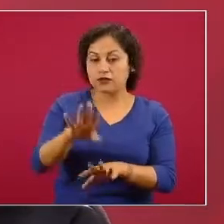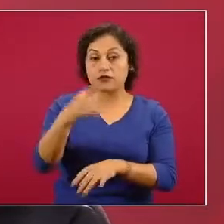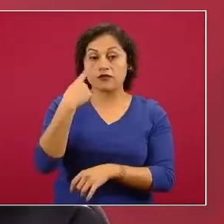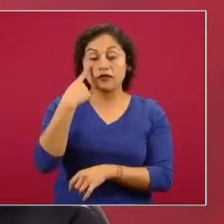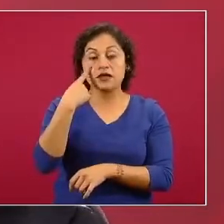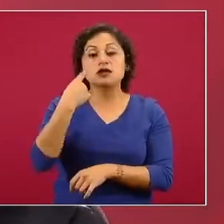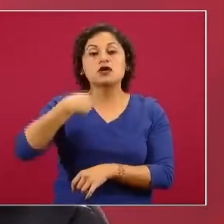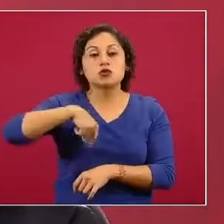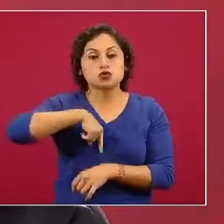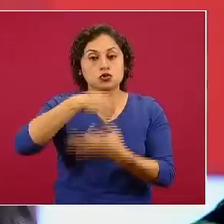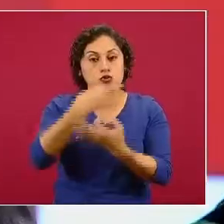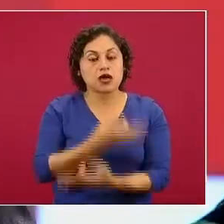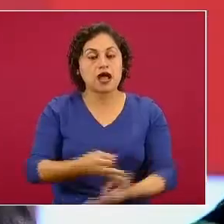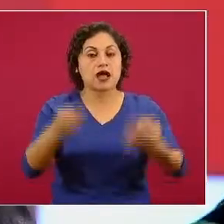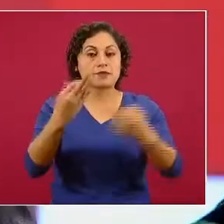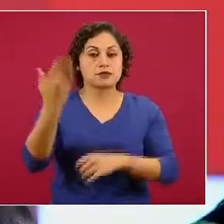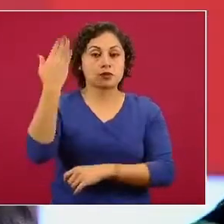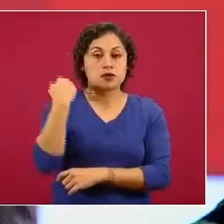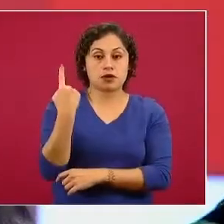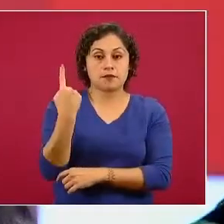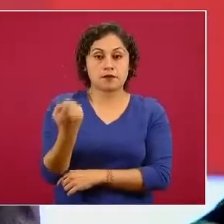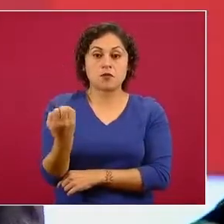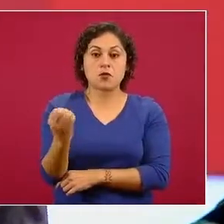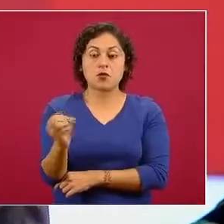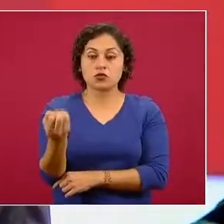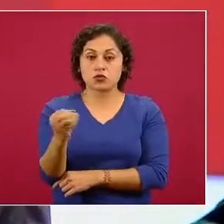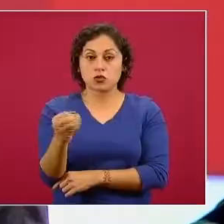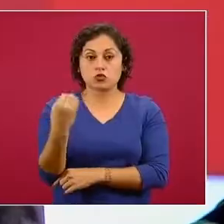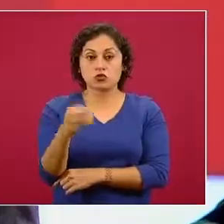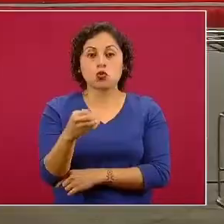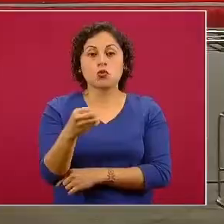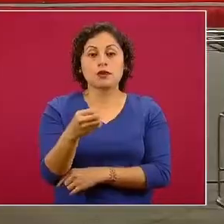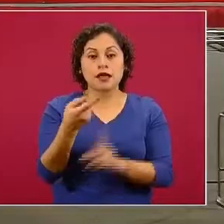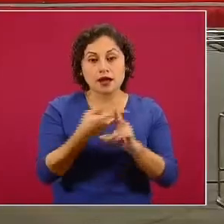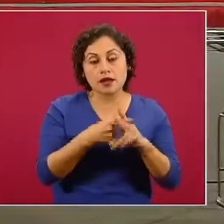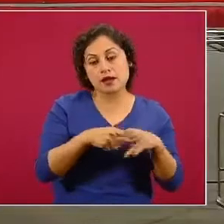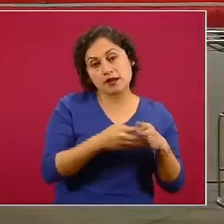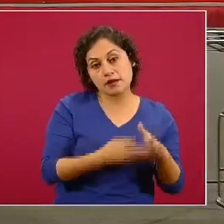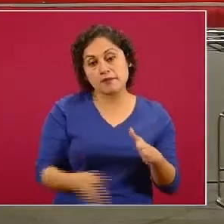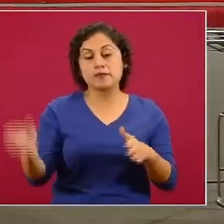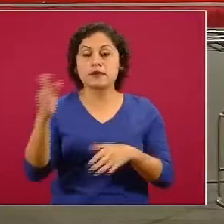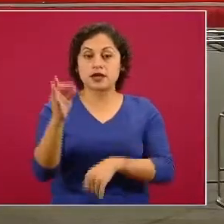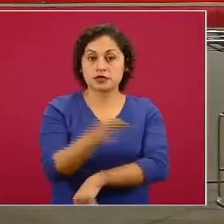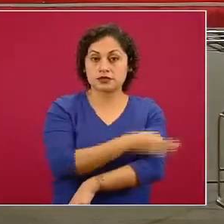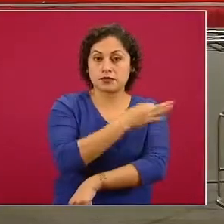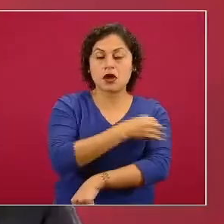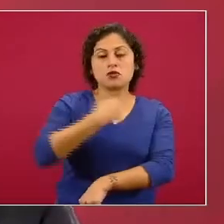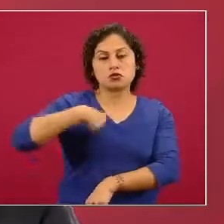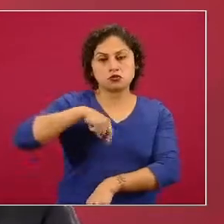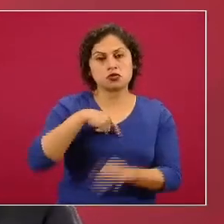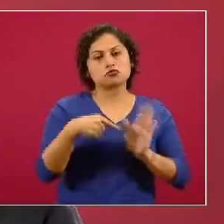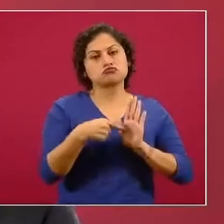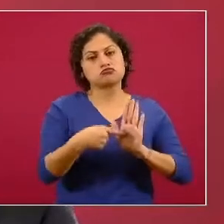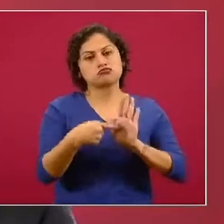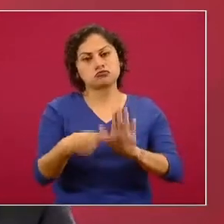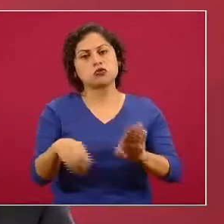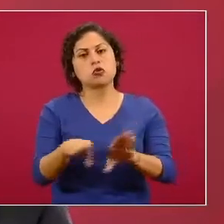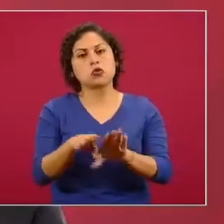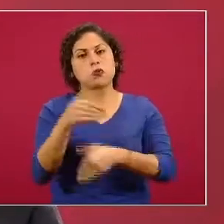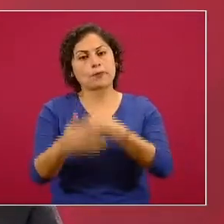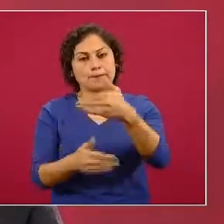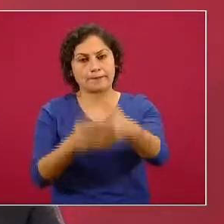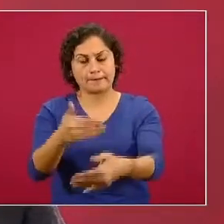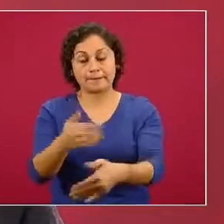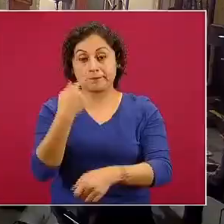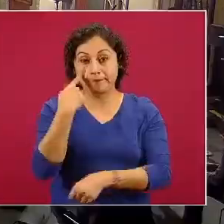fecha en que empezó la campaña de vacunación, cómo va el progreso de esta campaña de vacunación contra la influenza, que en